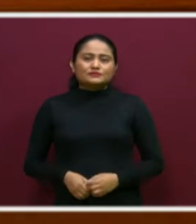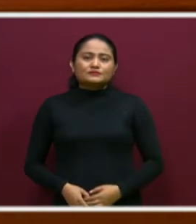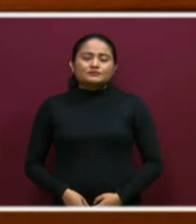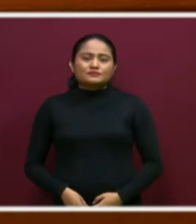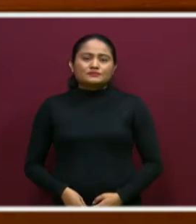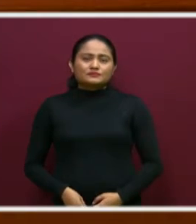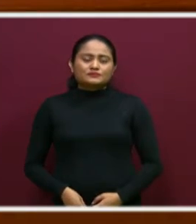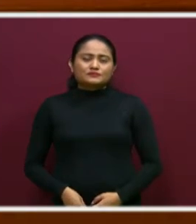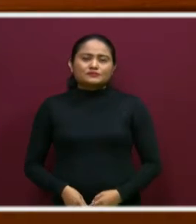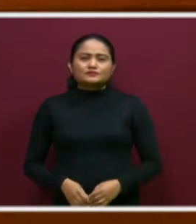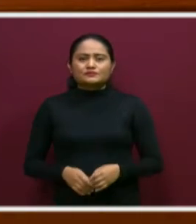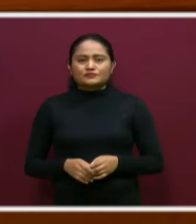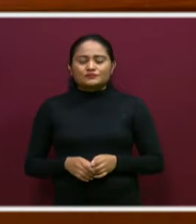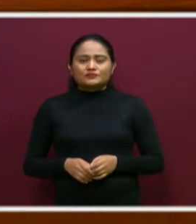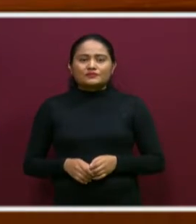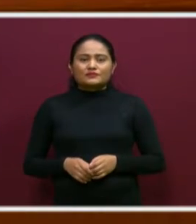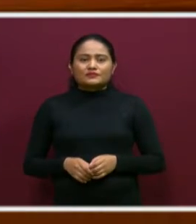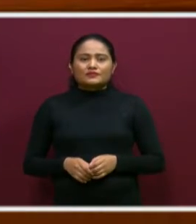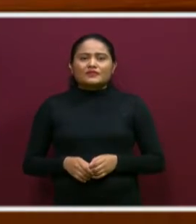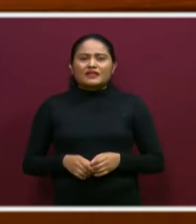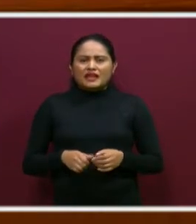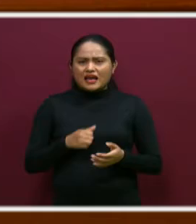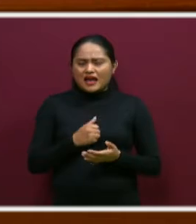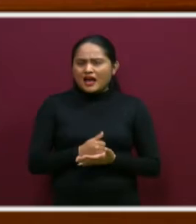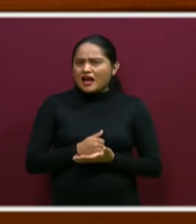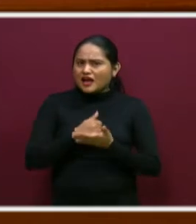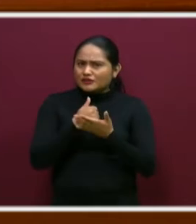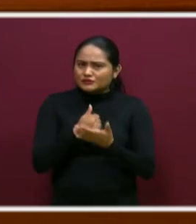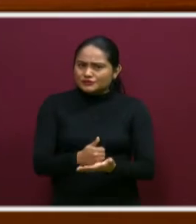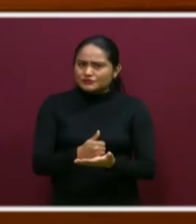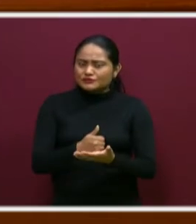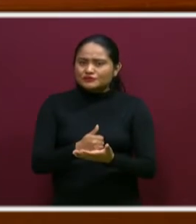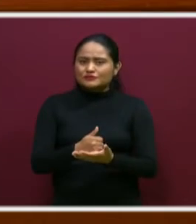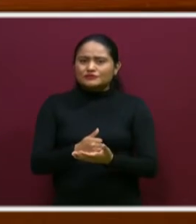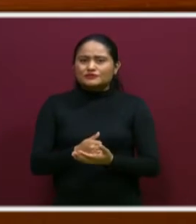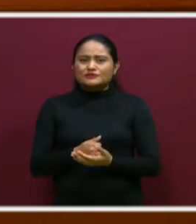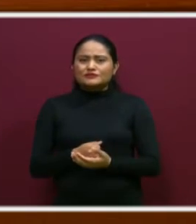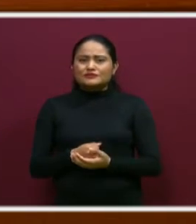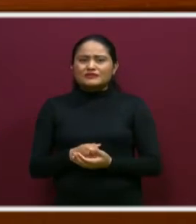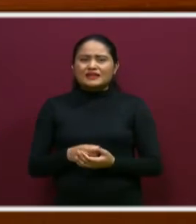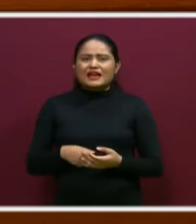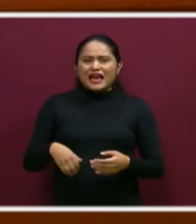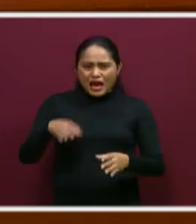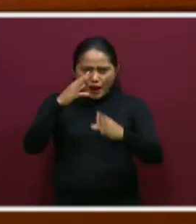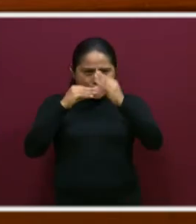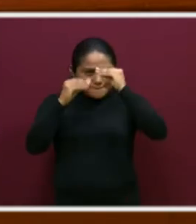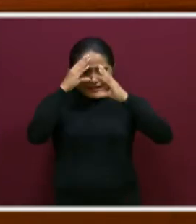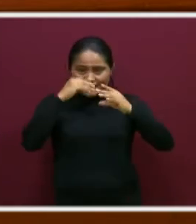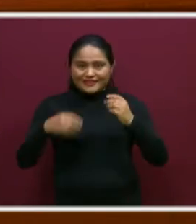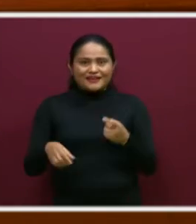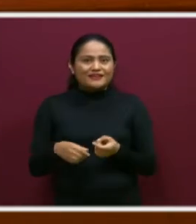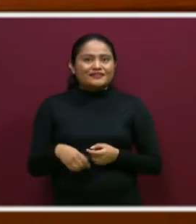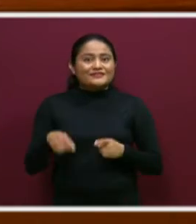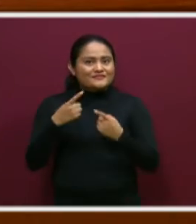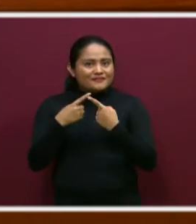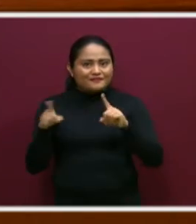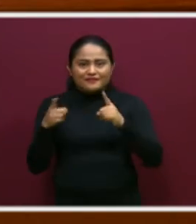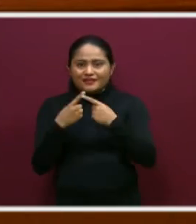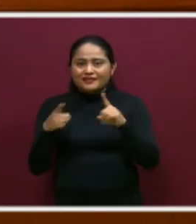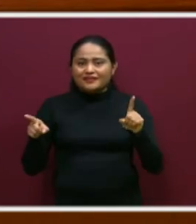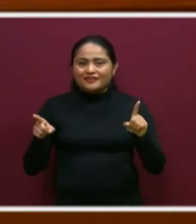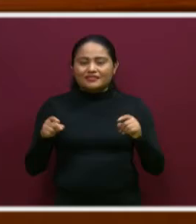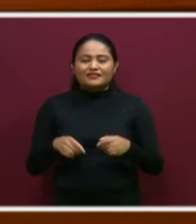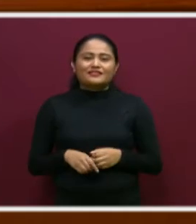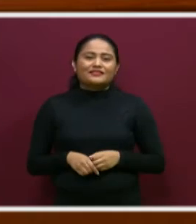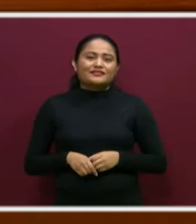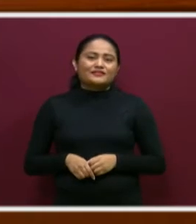y logran poner en juego de una forma diferente le hemos generado otra forma de aprender cómo acercamos